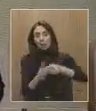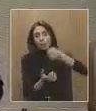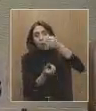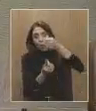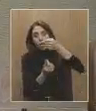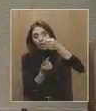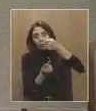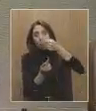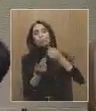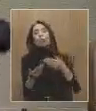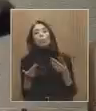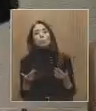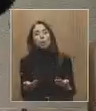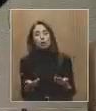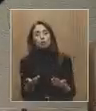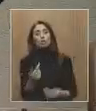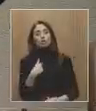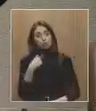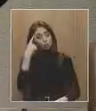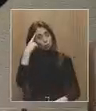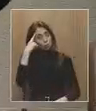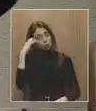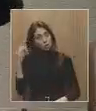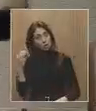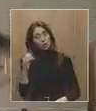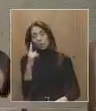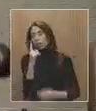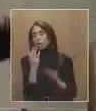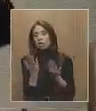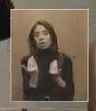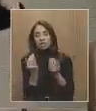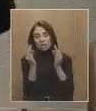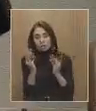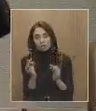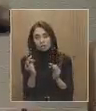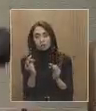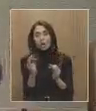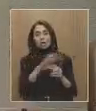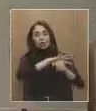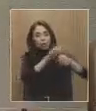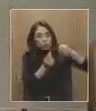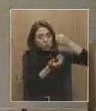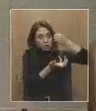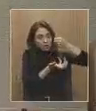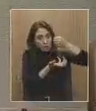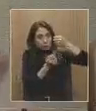recursos. Y por eso yo creo que es imprescindible allegar